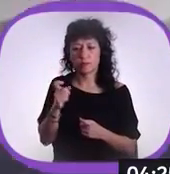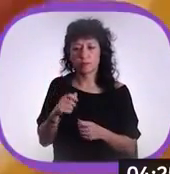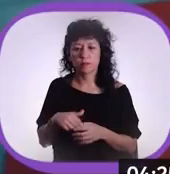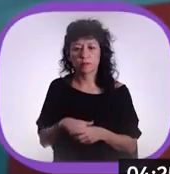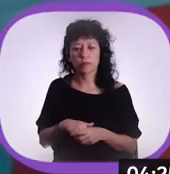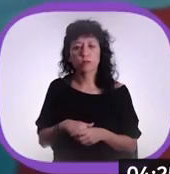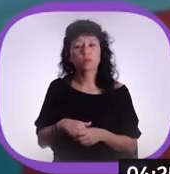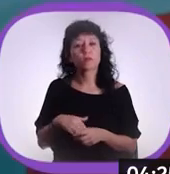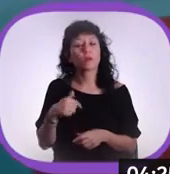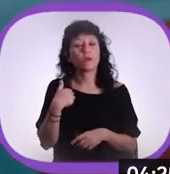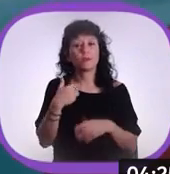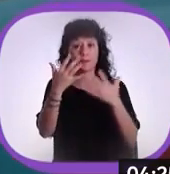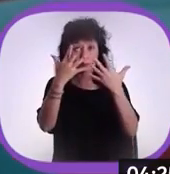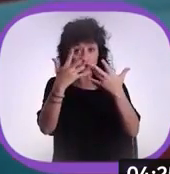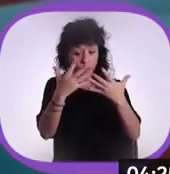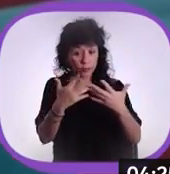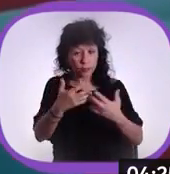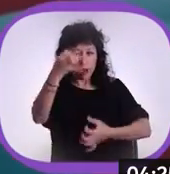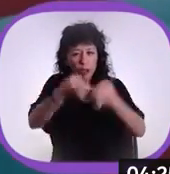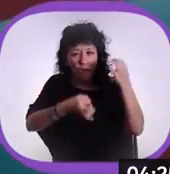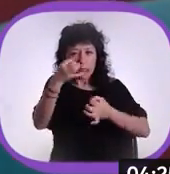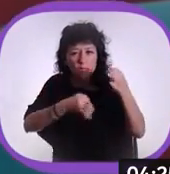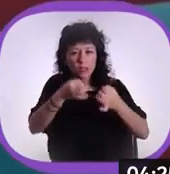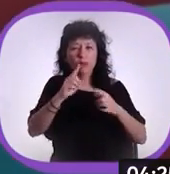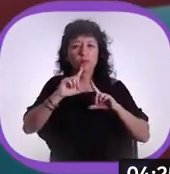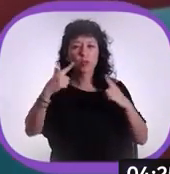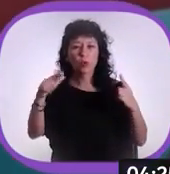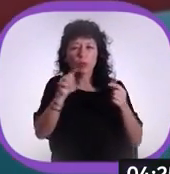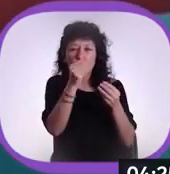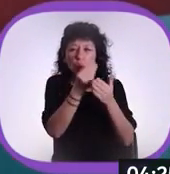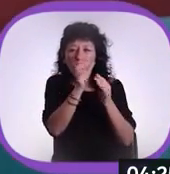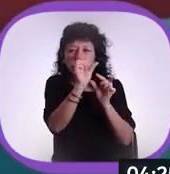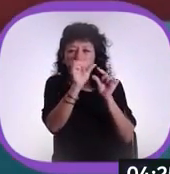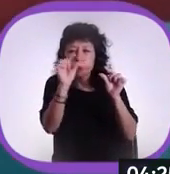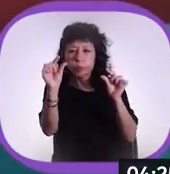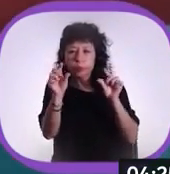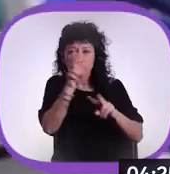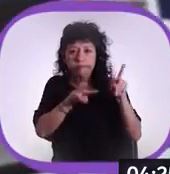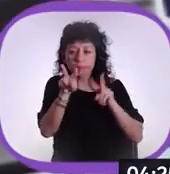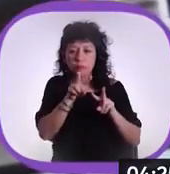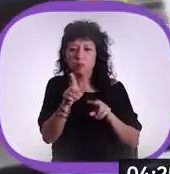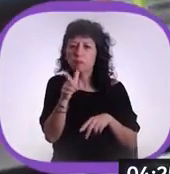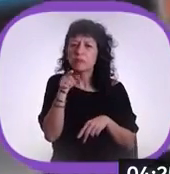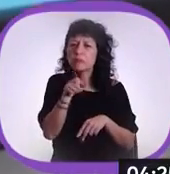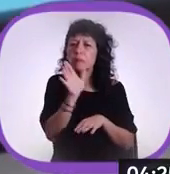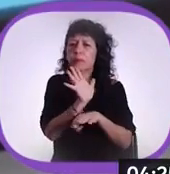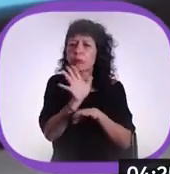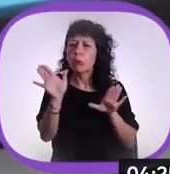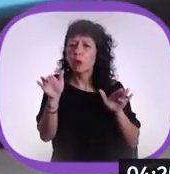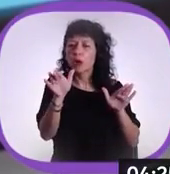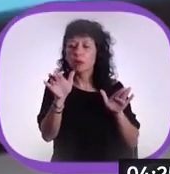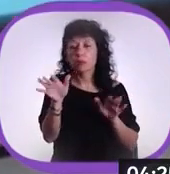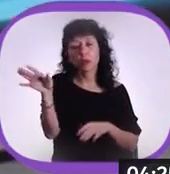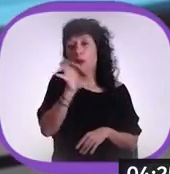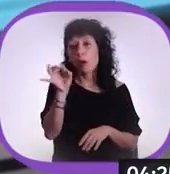Escuchen, trabajo en un programa de análisis de símbolos que busca patrones en los jeroglíficos. Creo que este significa volar. O tal vez